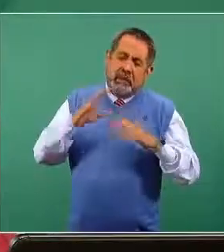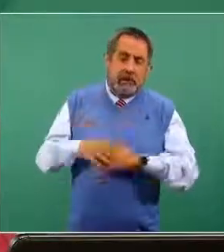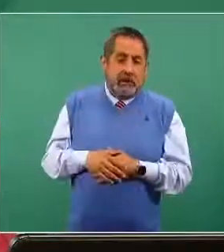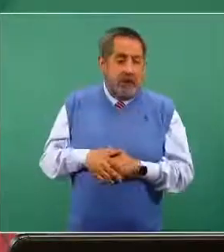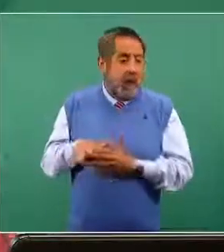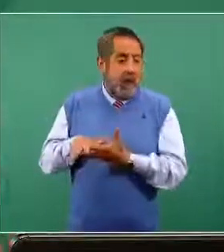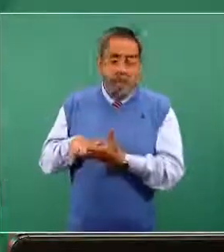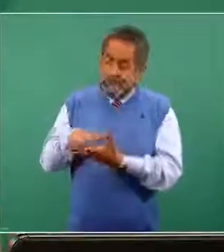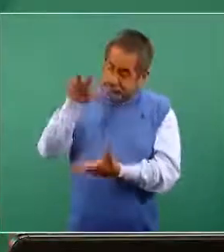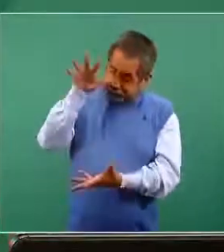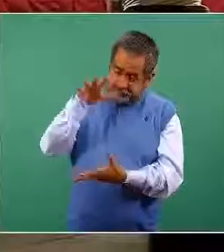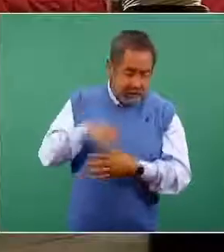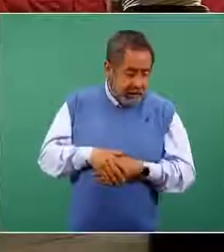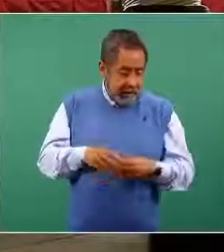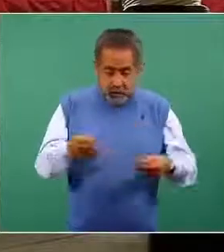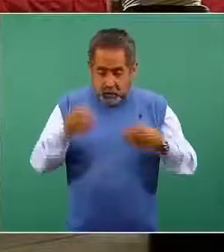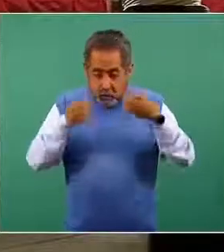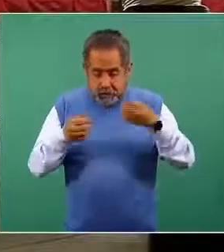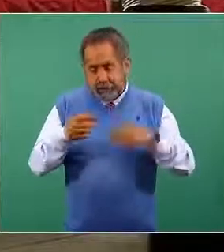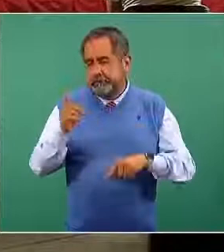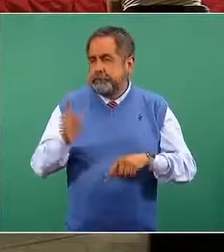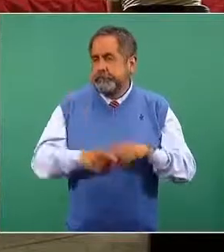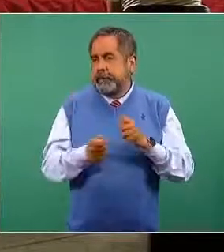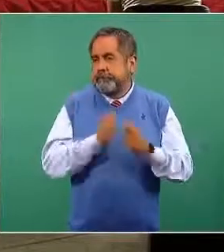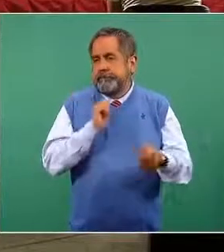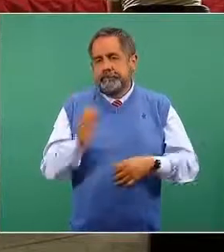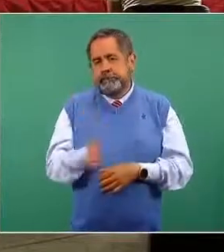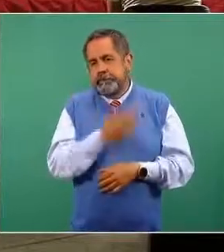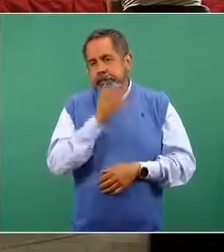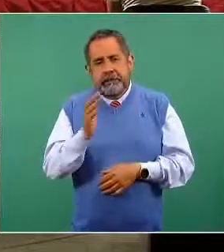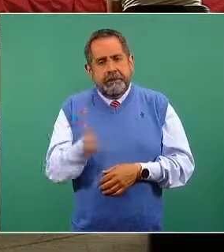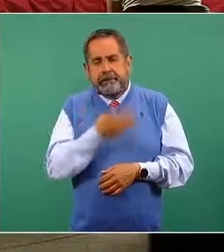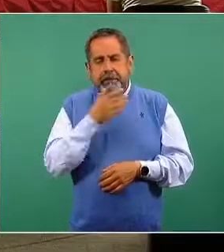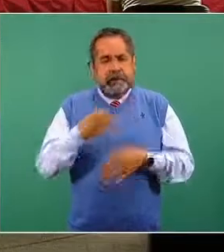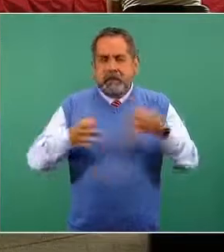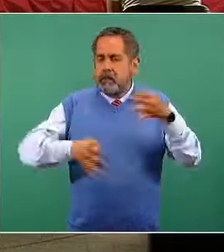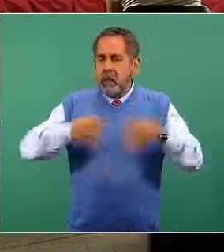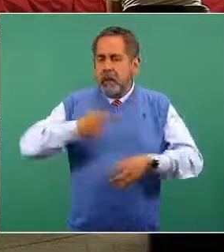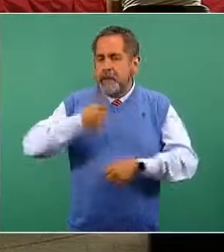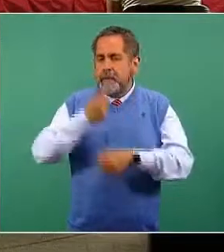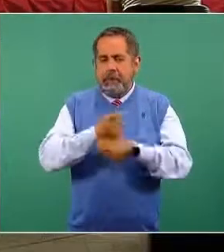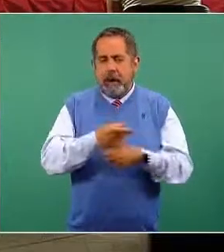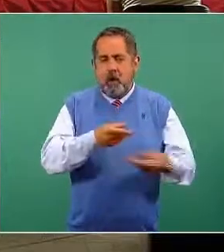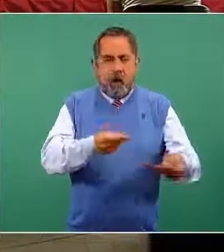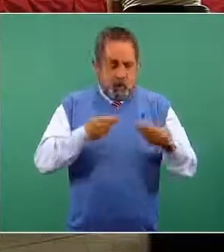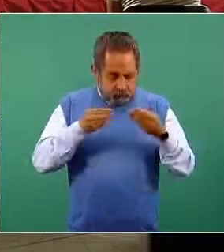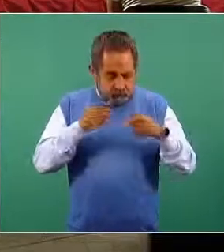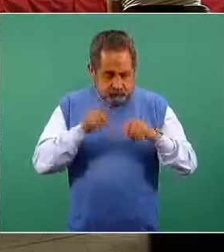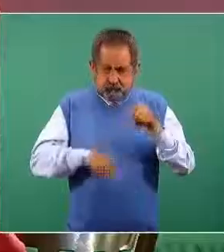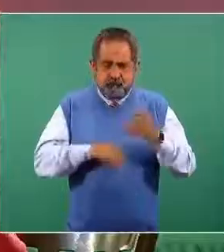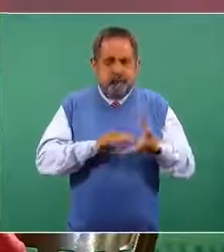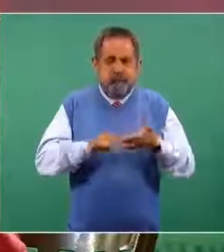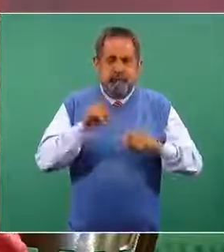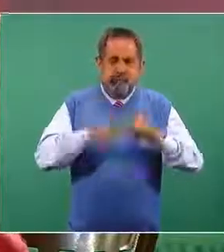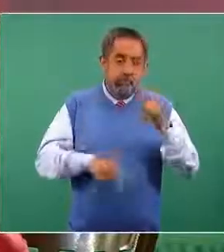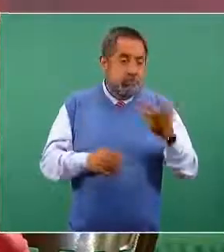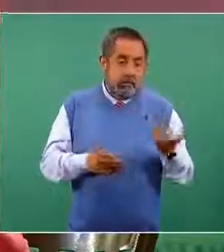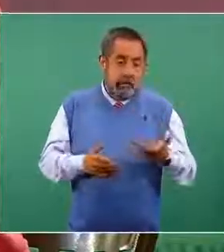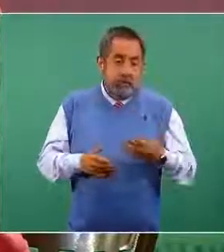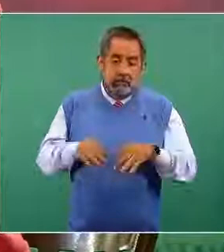sido desechados en la primera instancia, en el tribunal de la primera instancia, pero requiere un